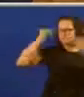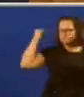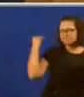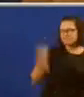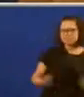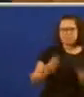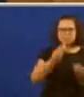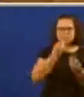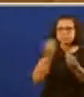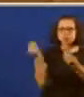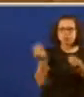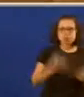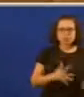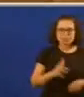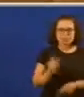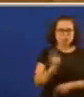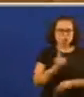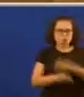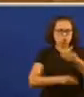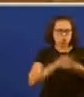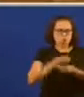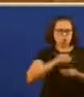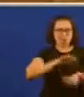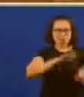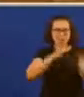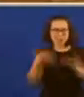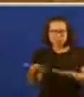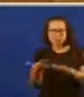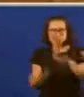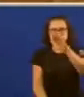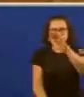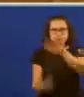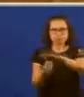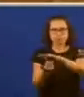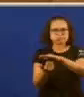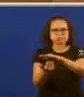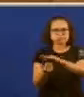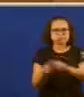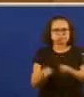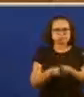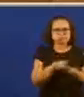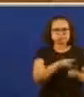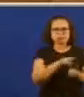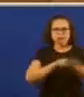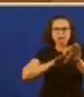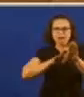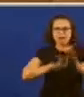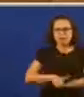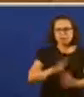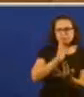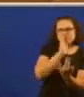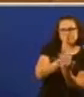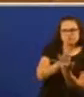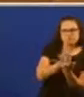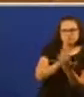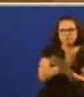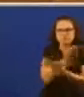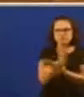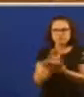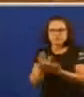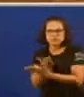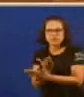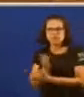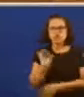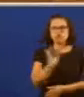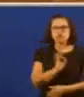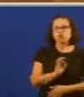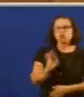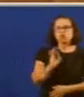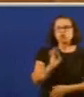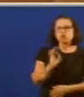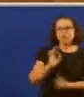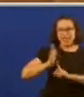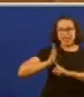parón eólico da historia. O seu sectarismo, o seu interese por regalar jovento de Galiza ás